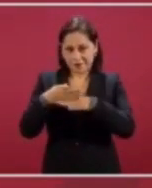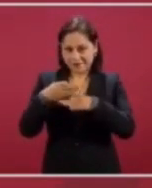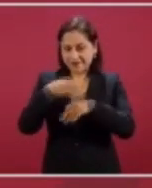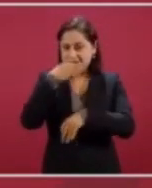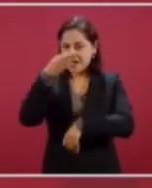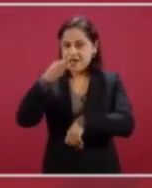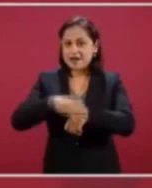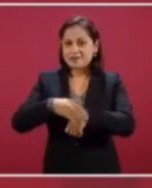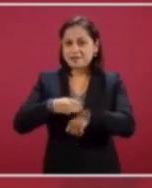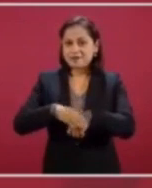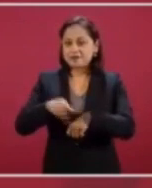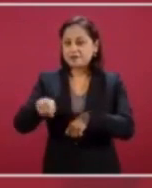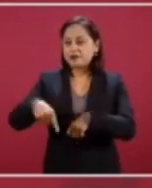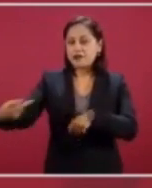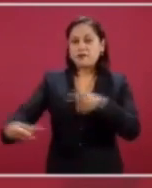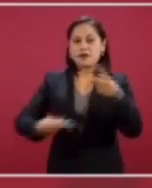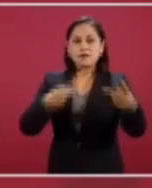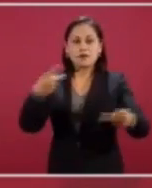me están sopeando,